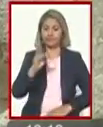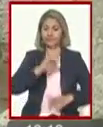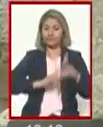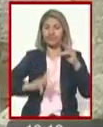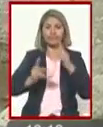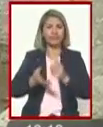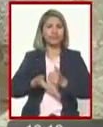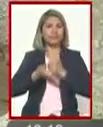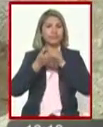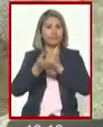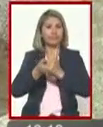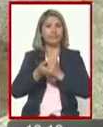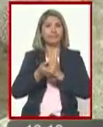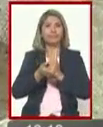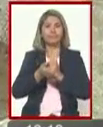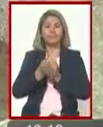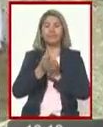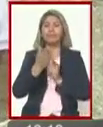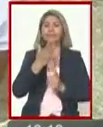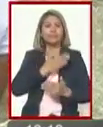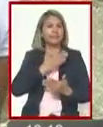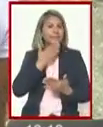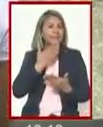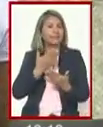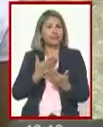están colaborándome de manera grata.